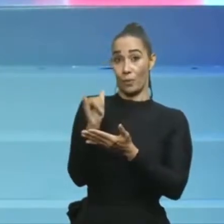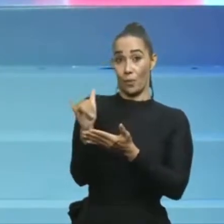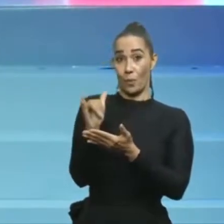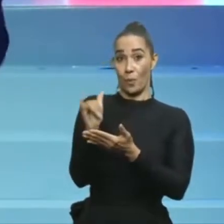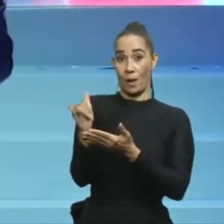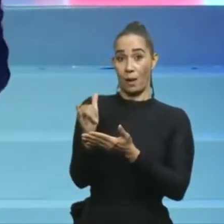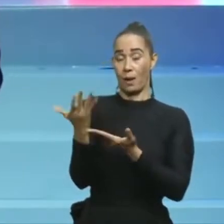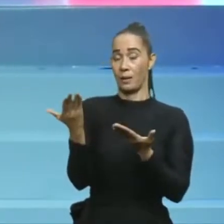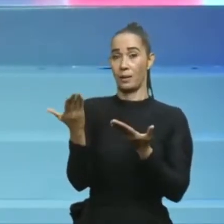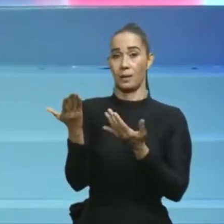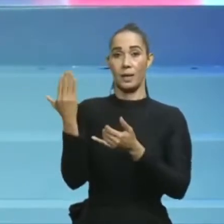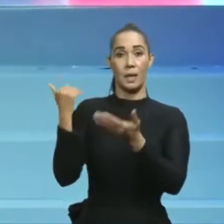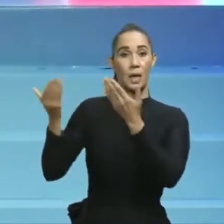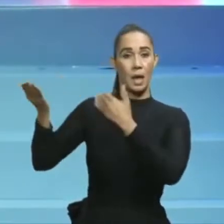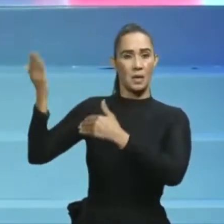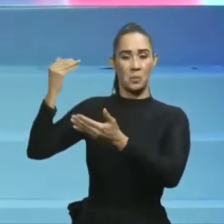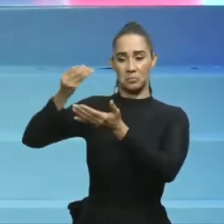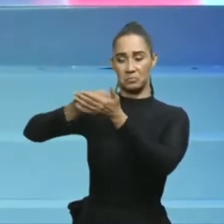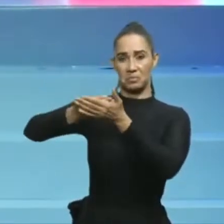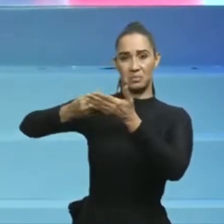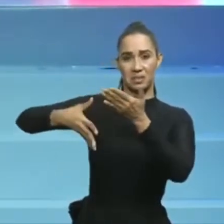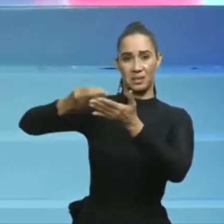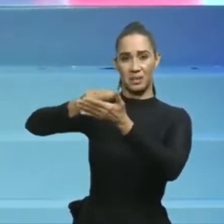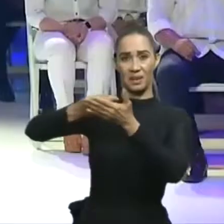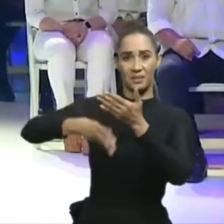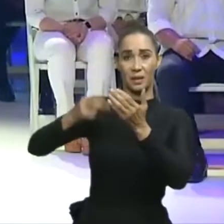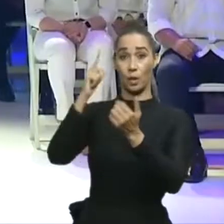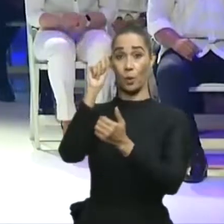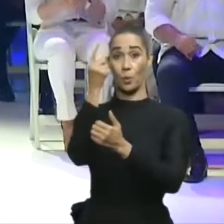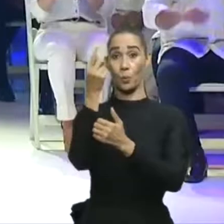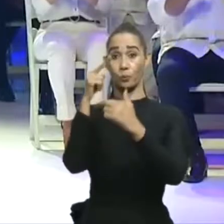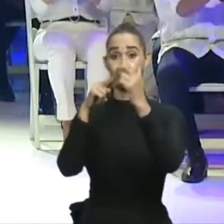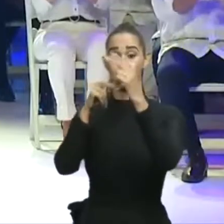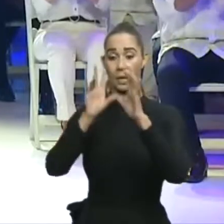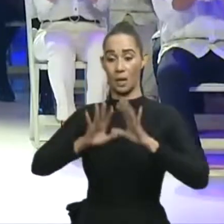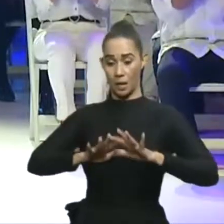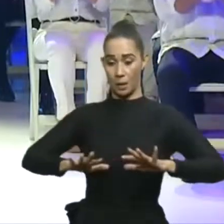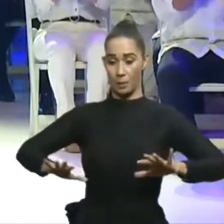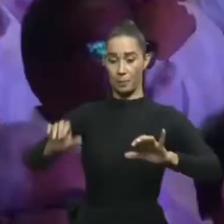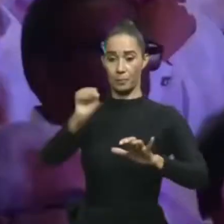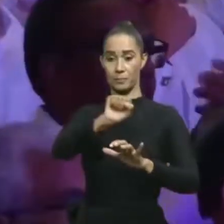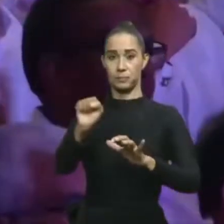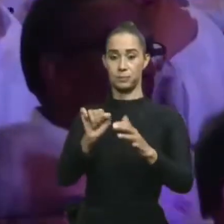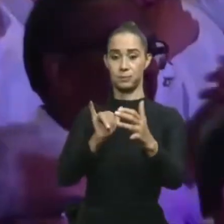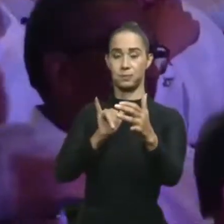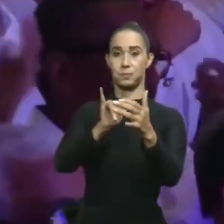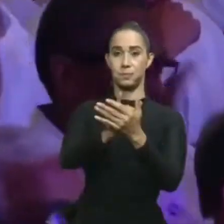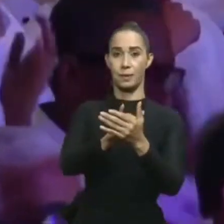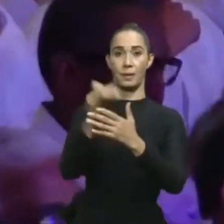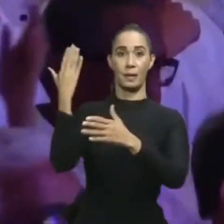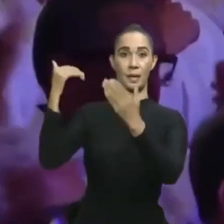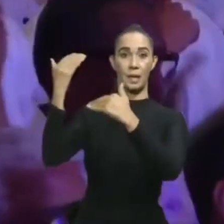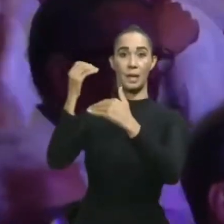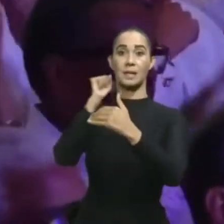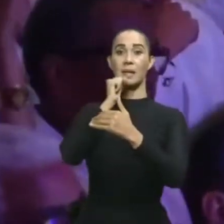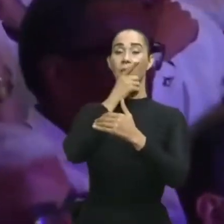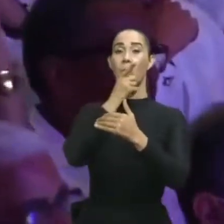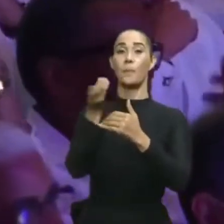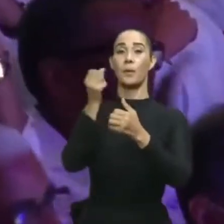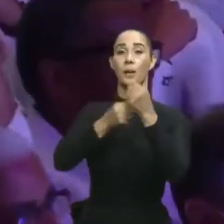actuales que lo que ellos gastaron solo en la construcción del parque o de la uas en santo domingo del 2011